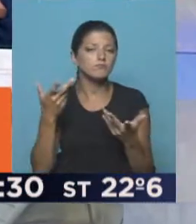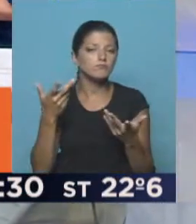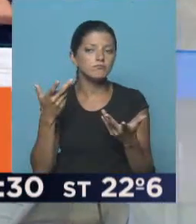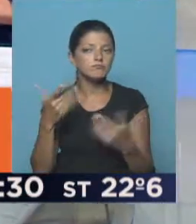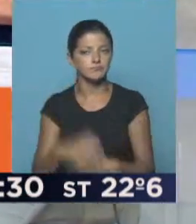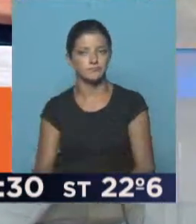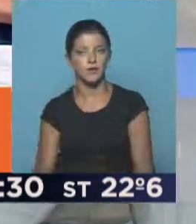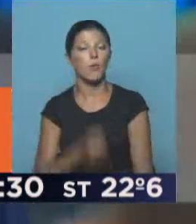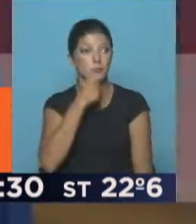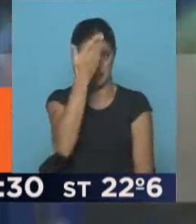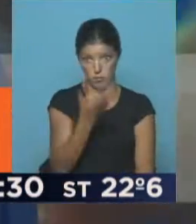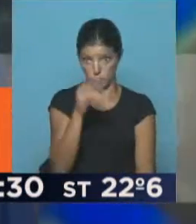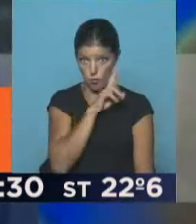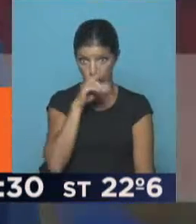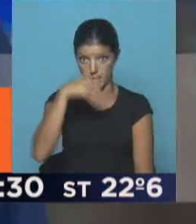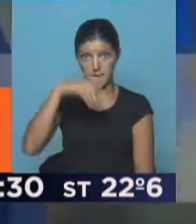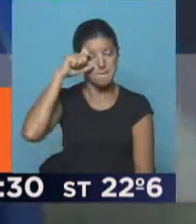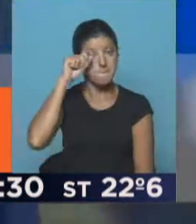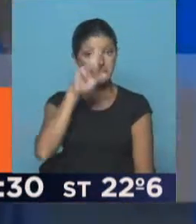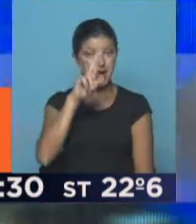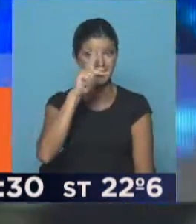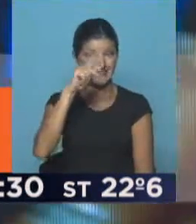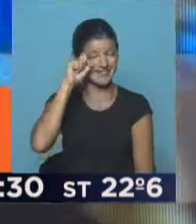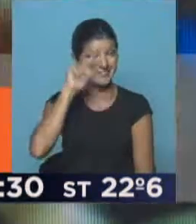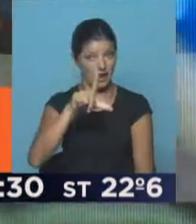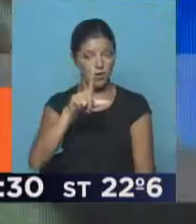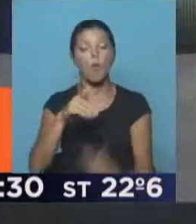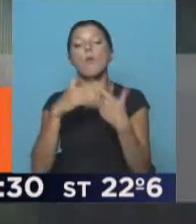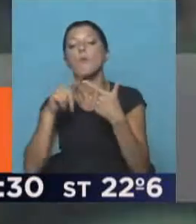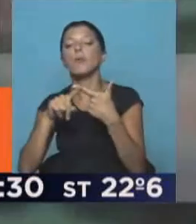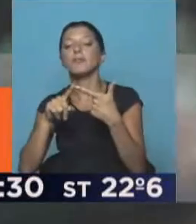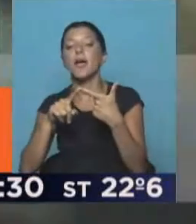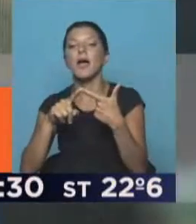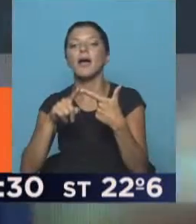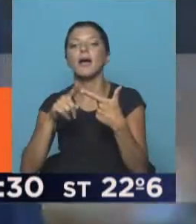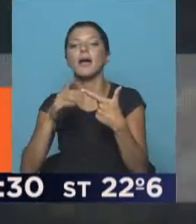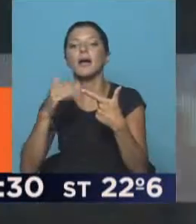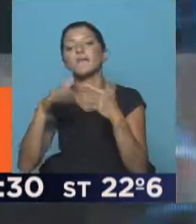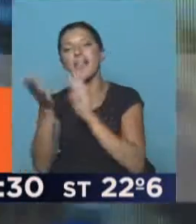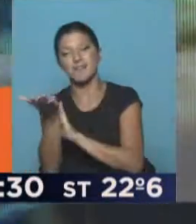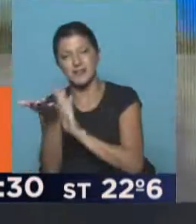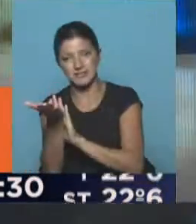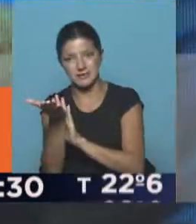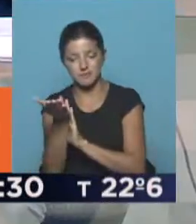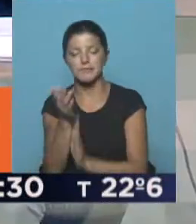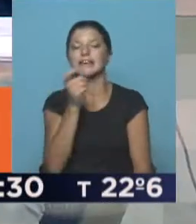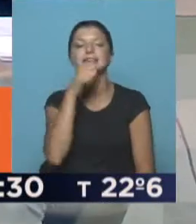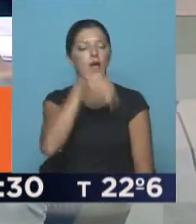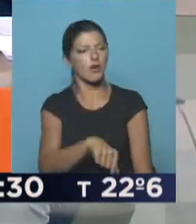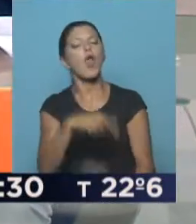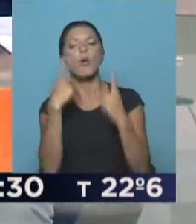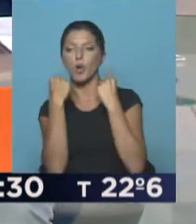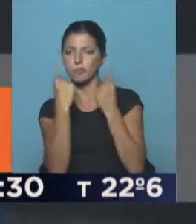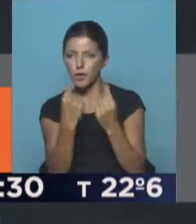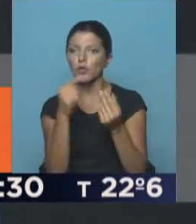en el caso de Angela Merkel, se podía venir por el lado de más derecha. Es decir, si lo que se le está cuestionando tenía que ver